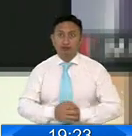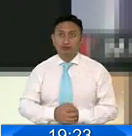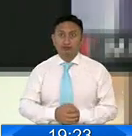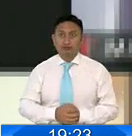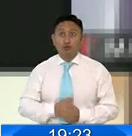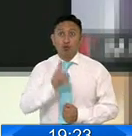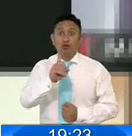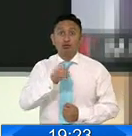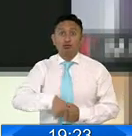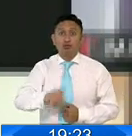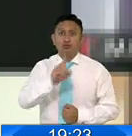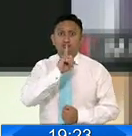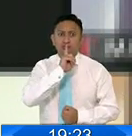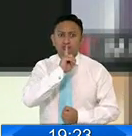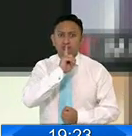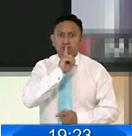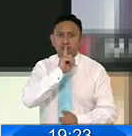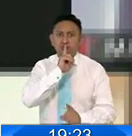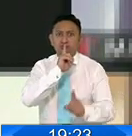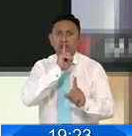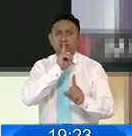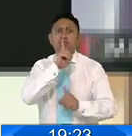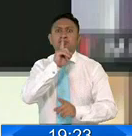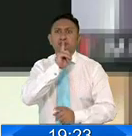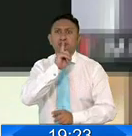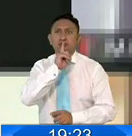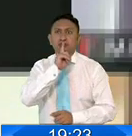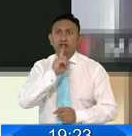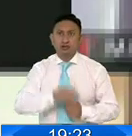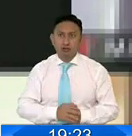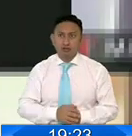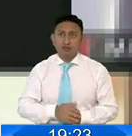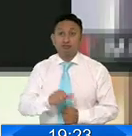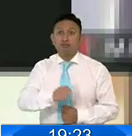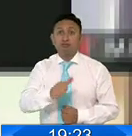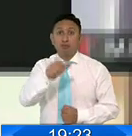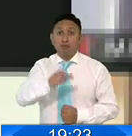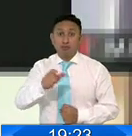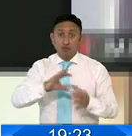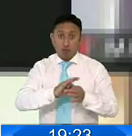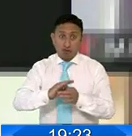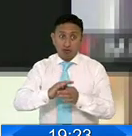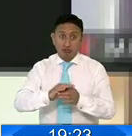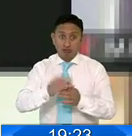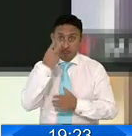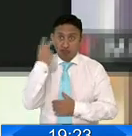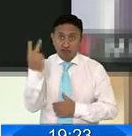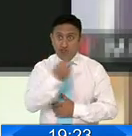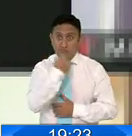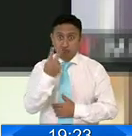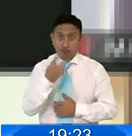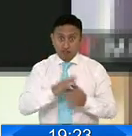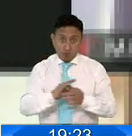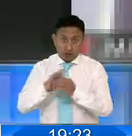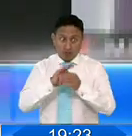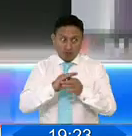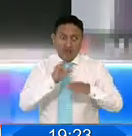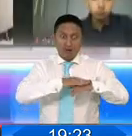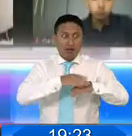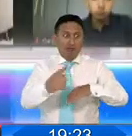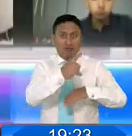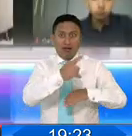Uno de ellos hace una seña para que se callen y no digan nada, mientras el resto de compañeros están observando todo y alertan del